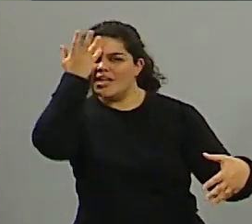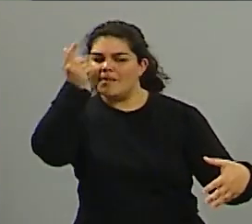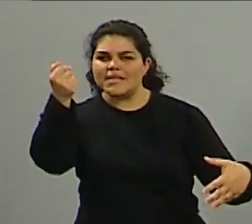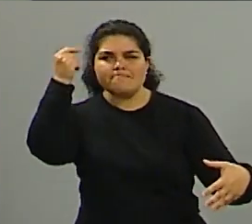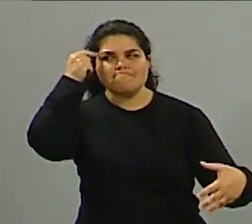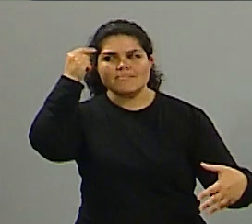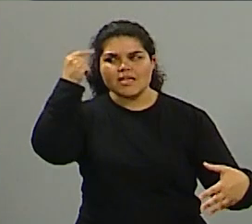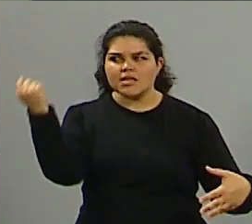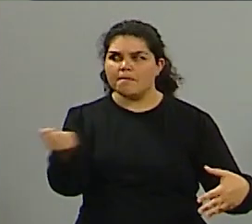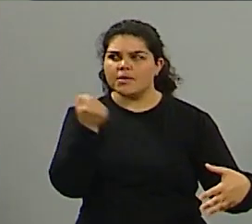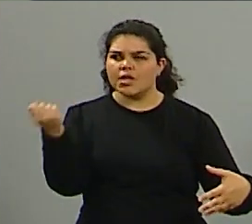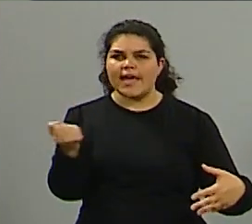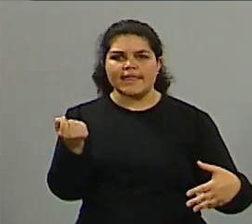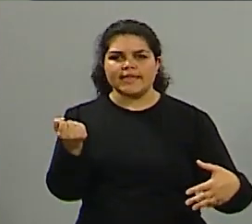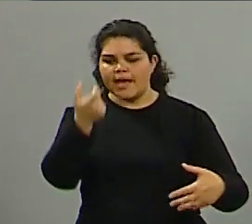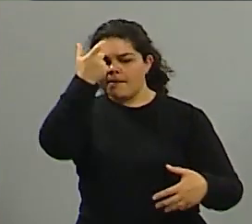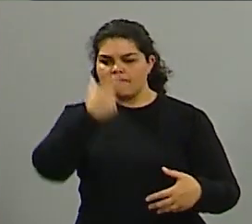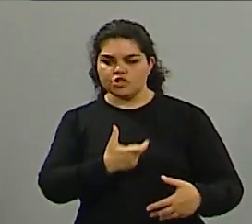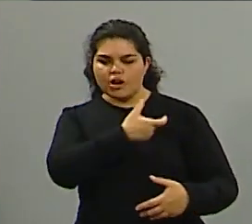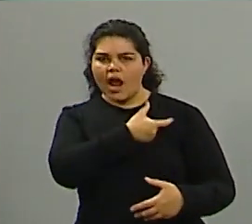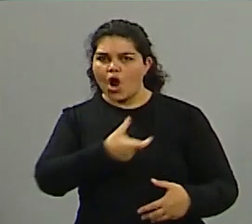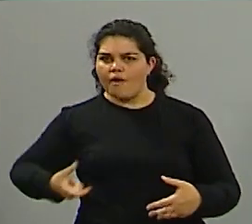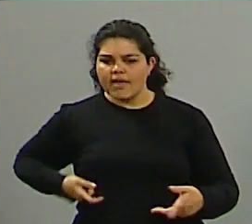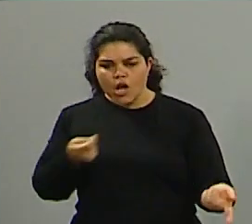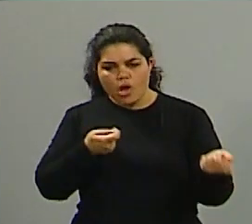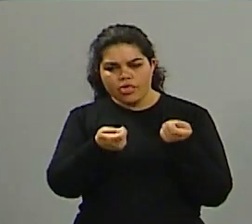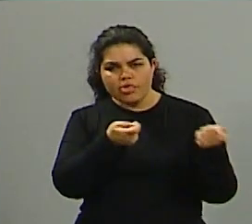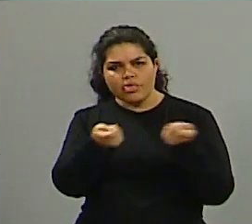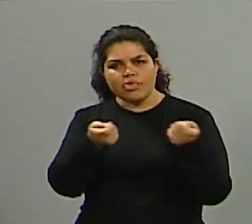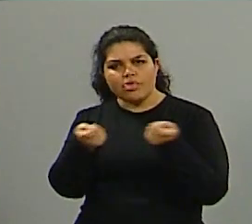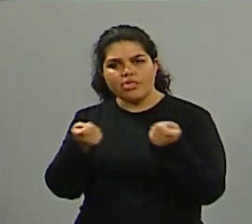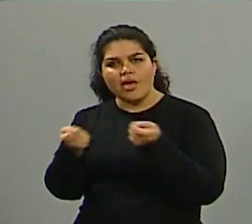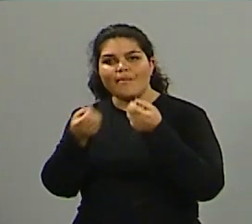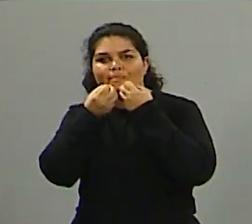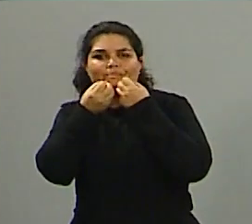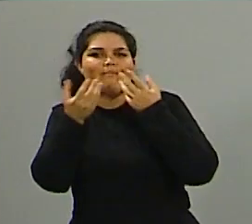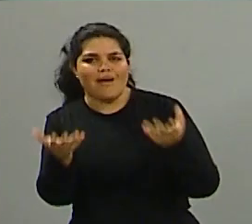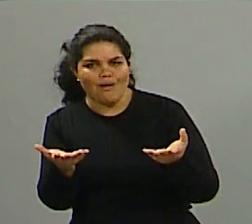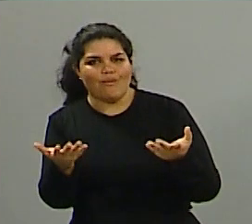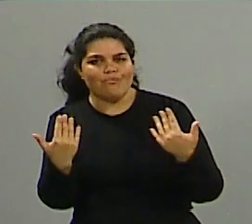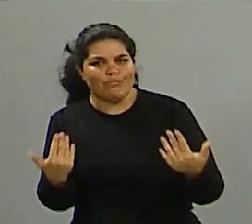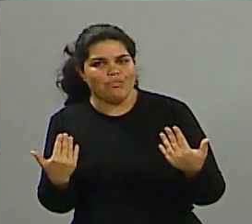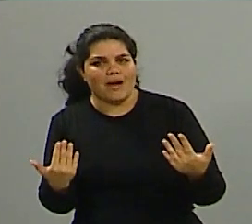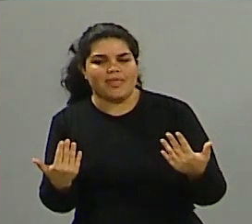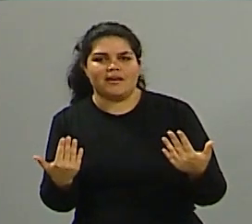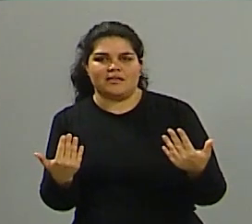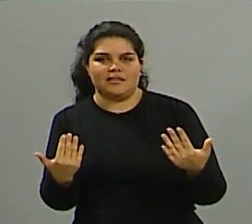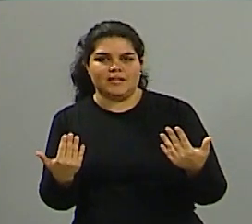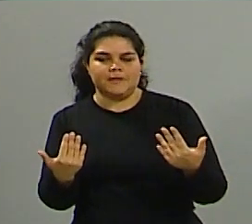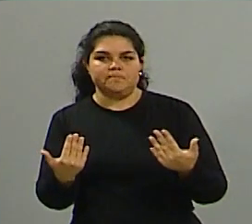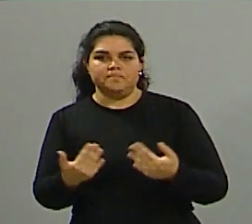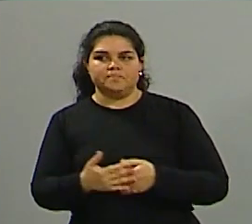ningún artículo de lujo. Hay que aprovechar cualquier elemento, puede ser útil. Por lo